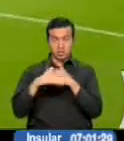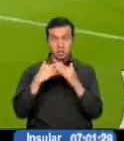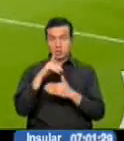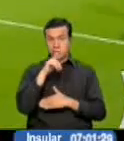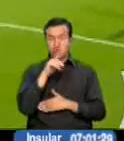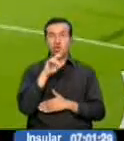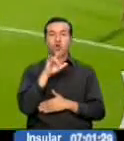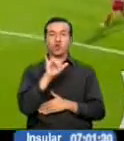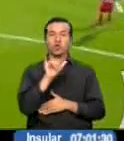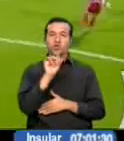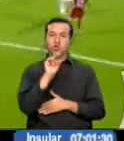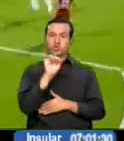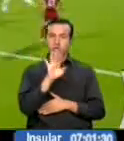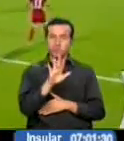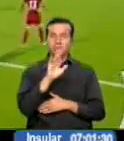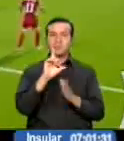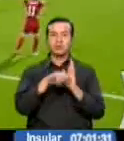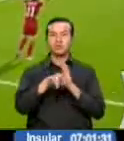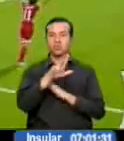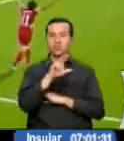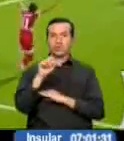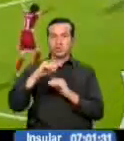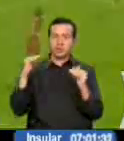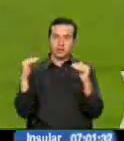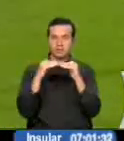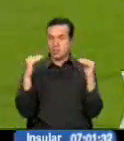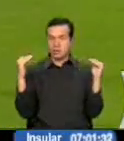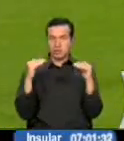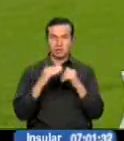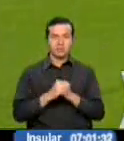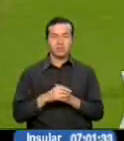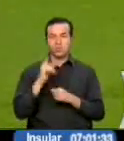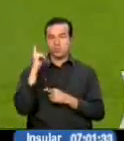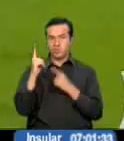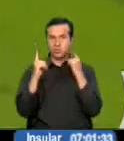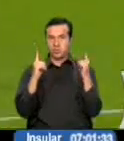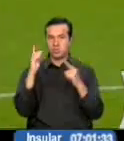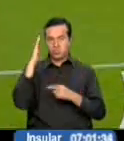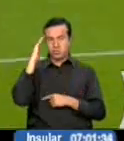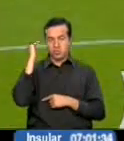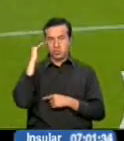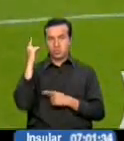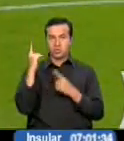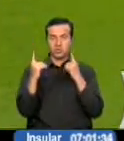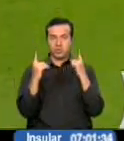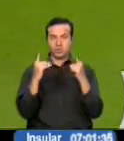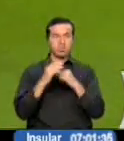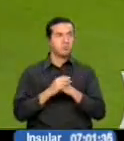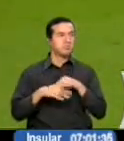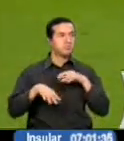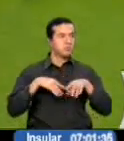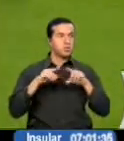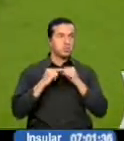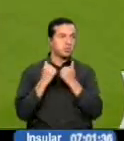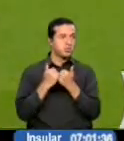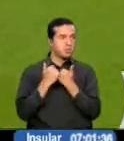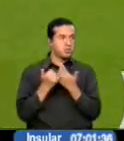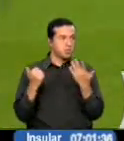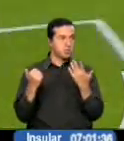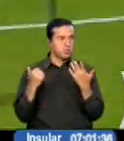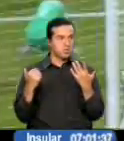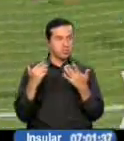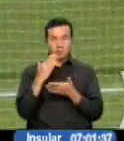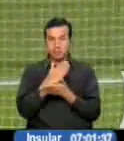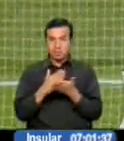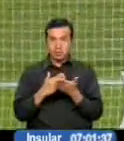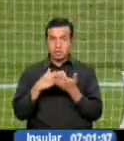John Sim al minuto 30 pondría el empate, el 1-1 para Corea. Una gran acción colectiva, llevando la pelota desde la